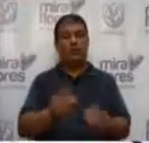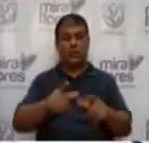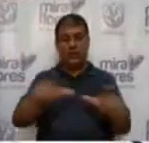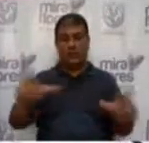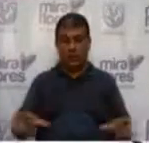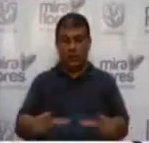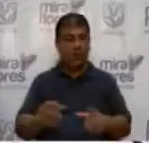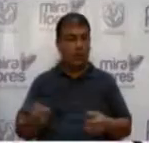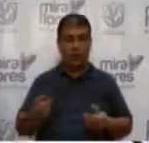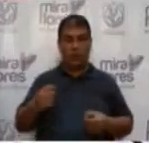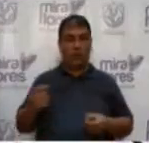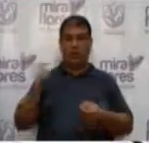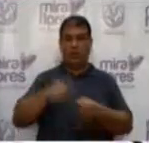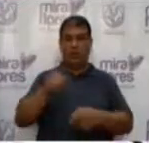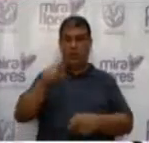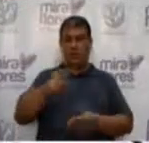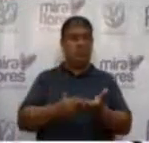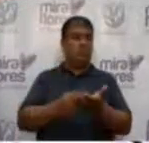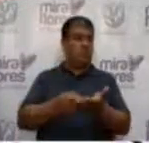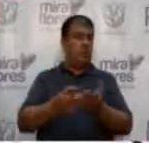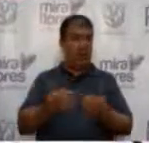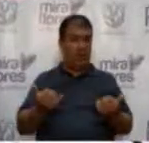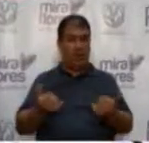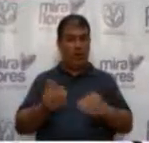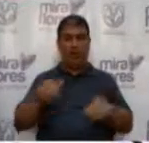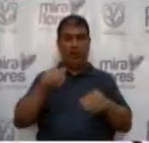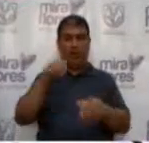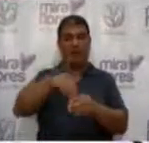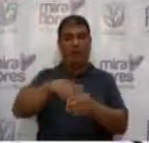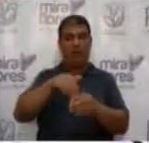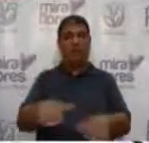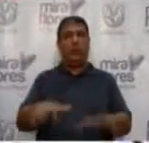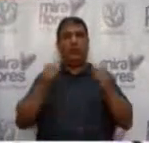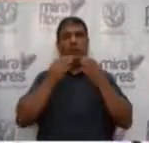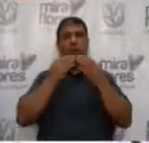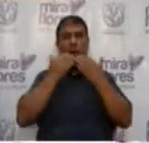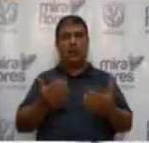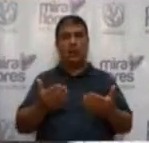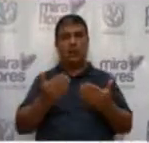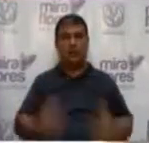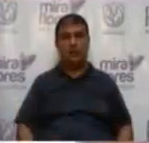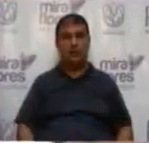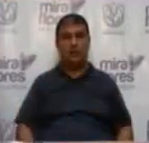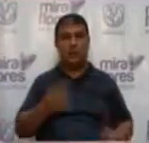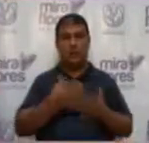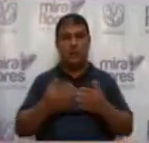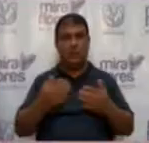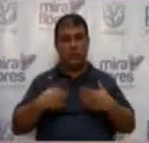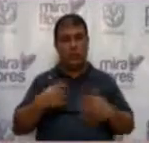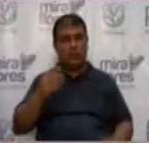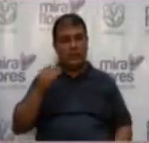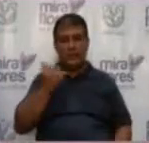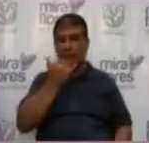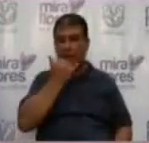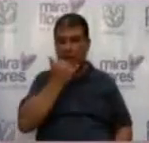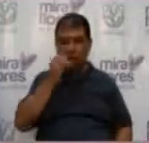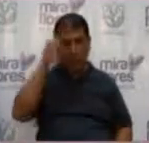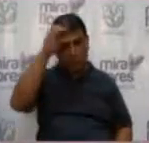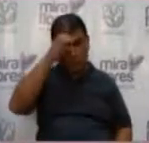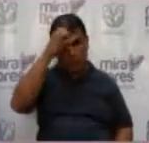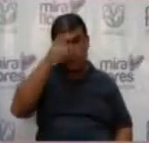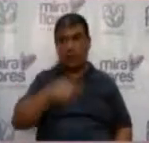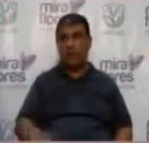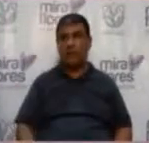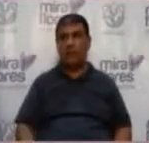no participé en ella, por lo tanto ahora mi voto va a ser de abstención. Gracias. Creo que tiene un error conceptual, señor